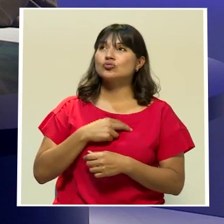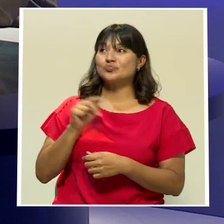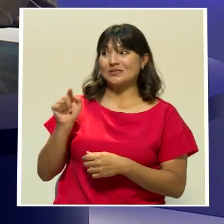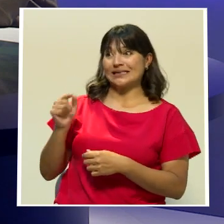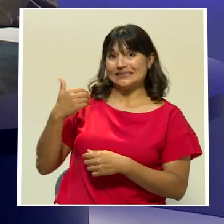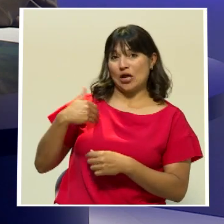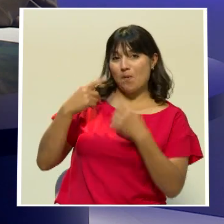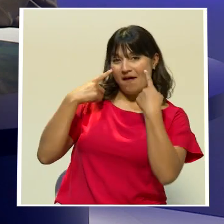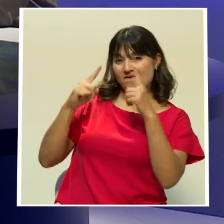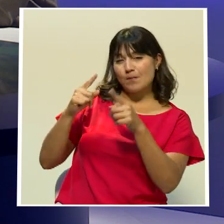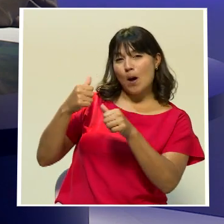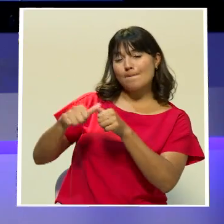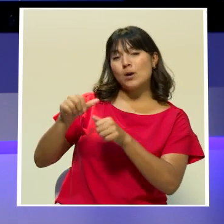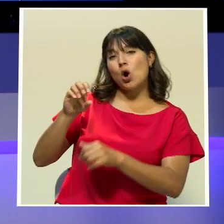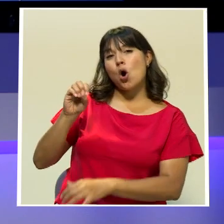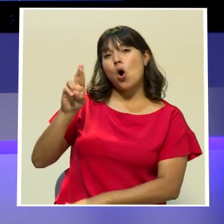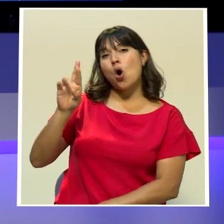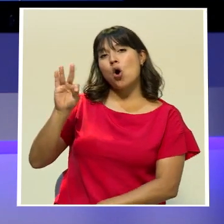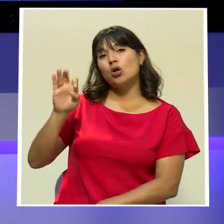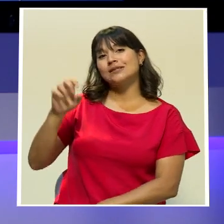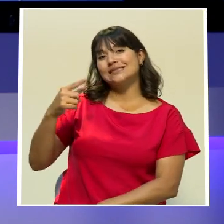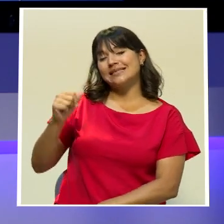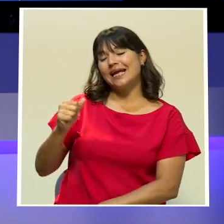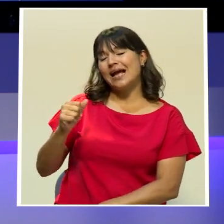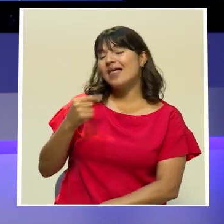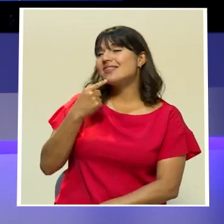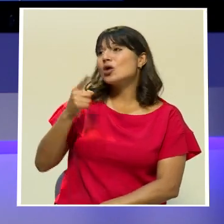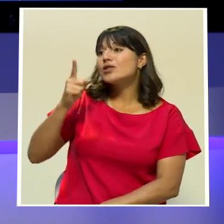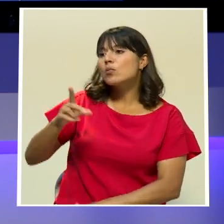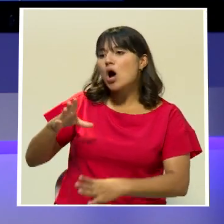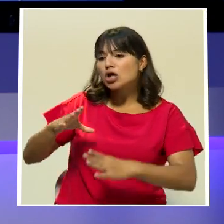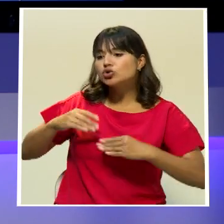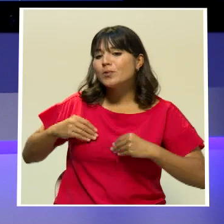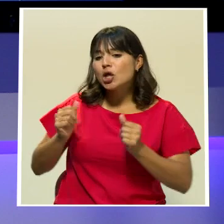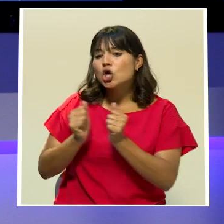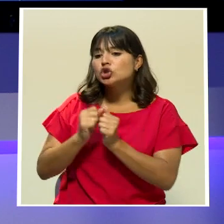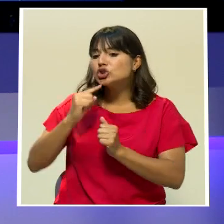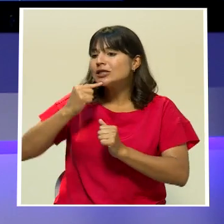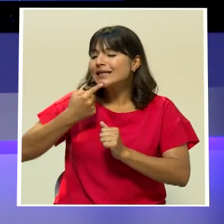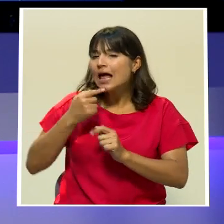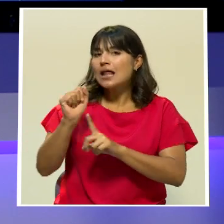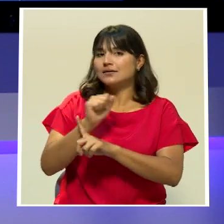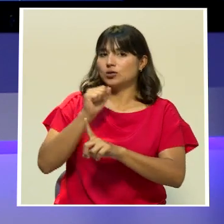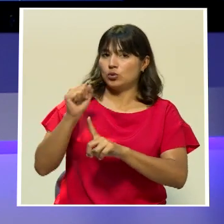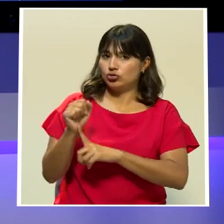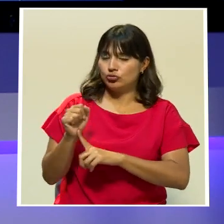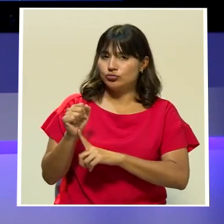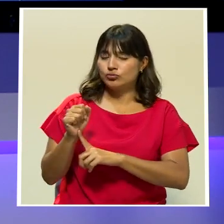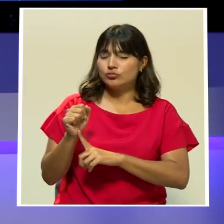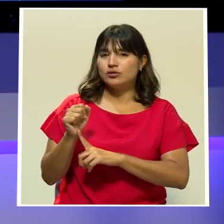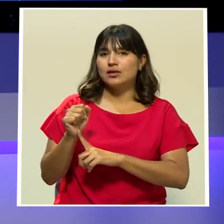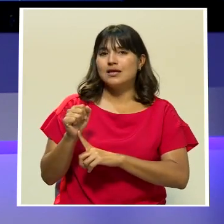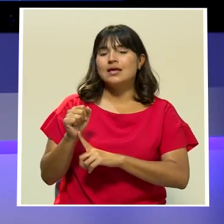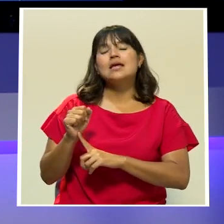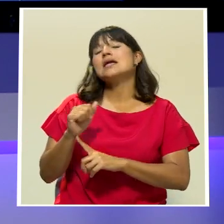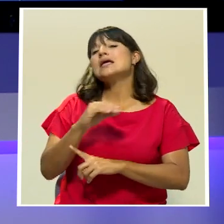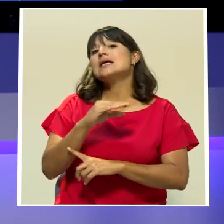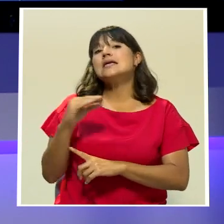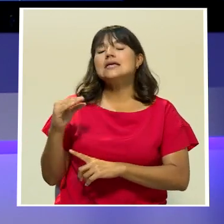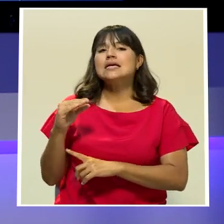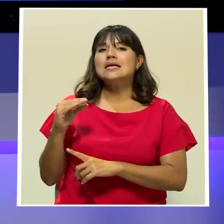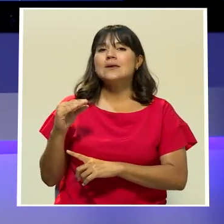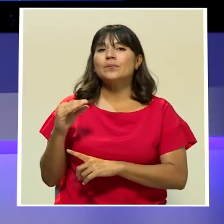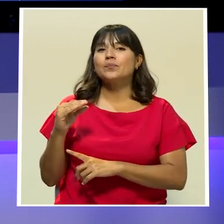cuando decía de tomar en serio la circunstancia, era tomar en serio los hechos, que es justo lo contrario en